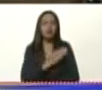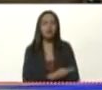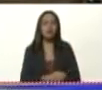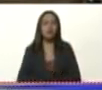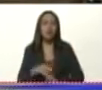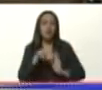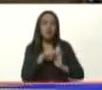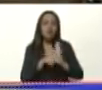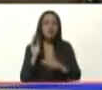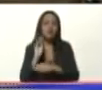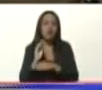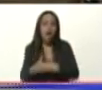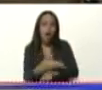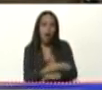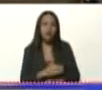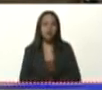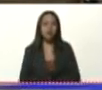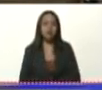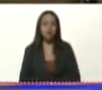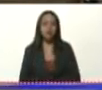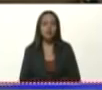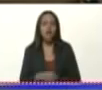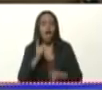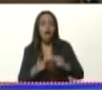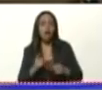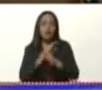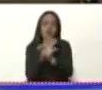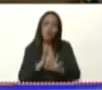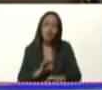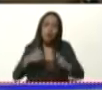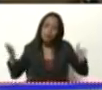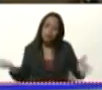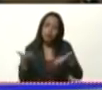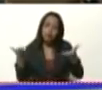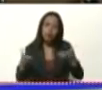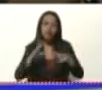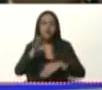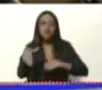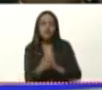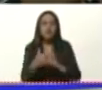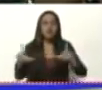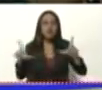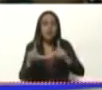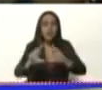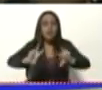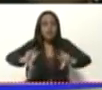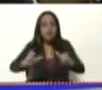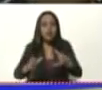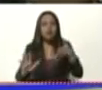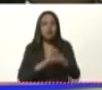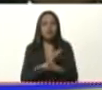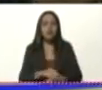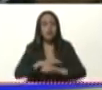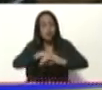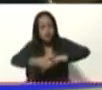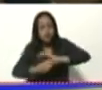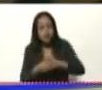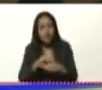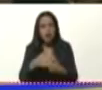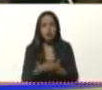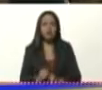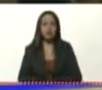de prevención, algunas herramientas sencillas que hemos venido promocionando por todos los medios de comunicación, como es la técnica de lavado de las manos,